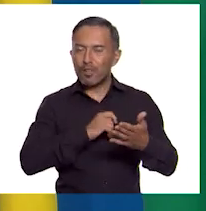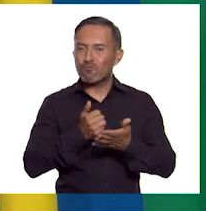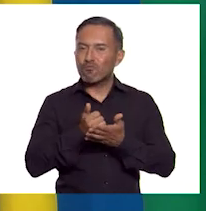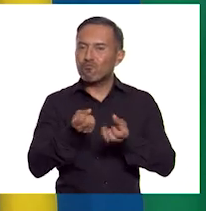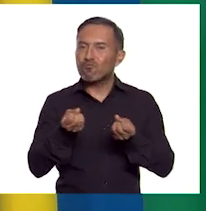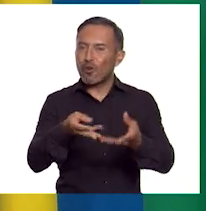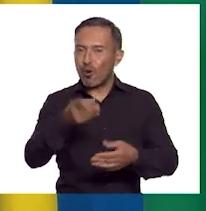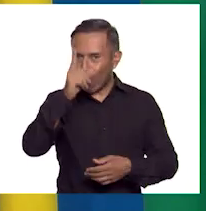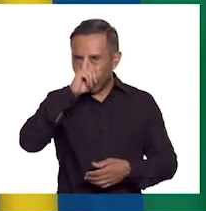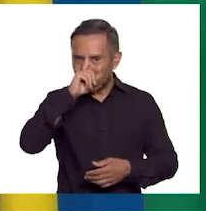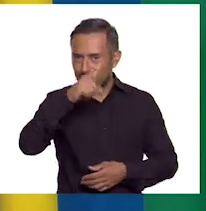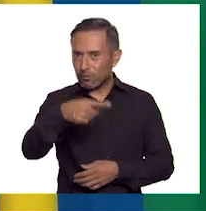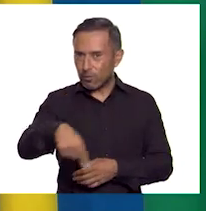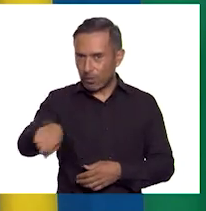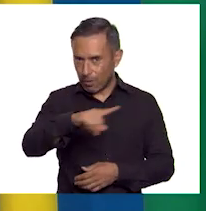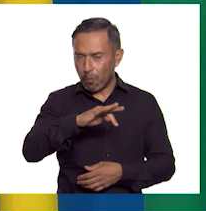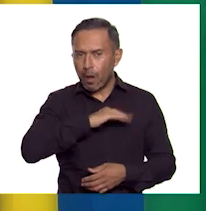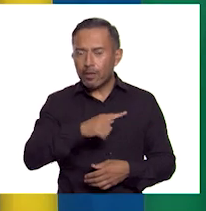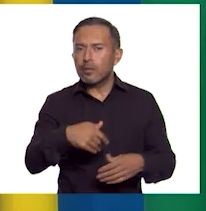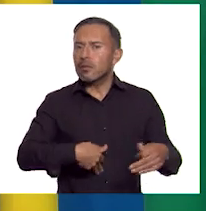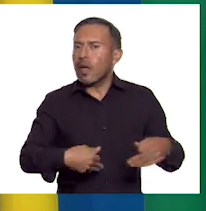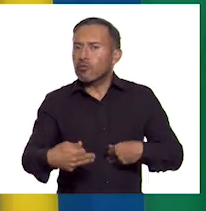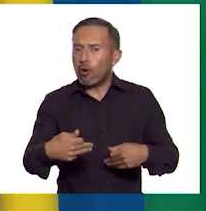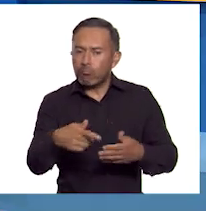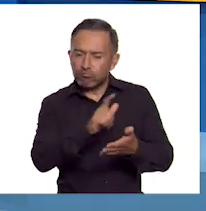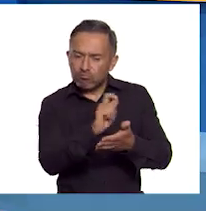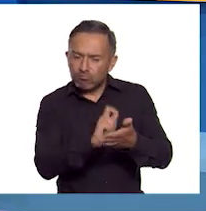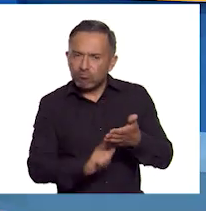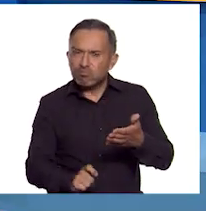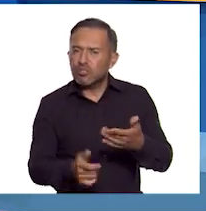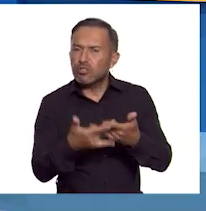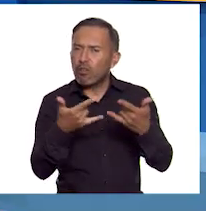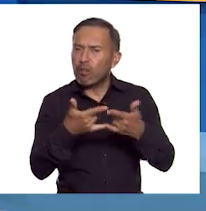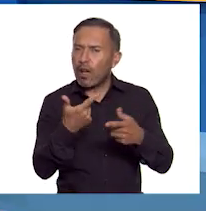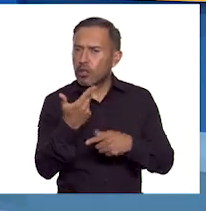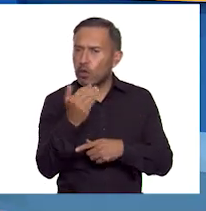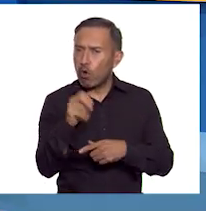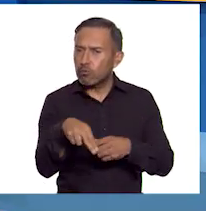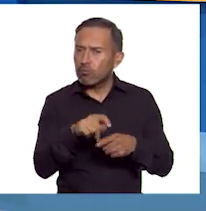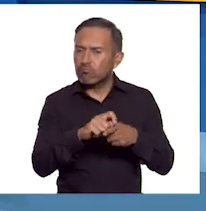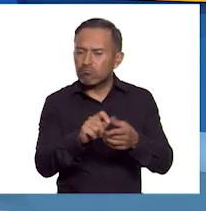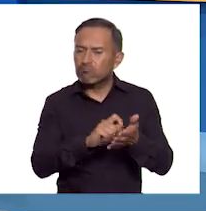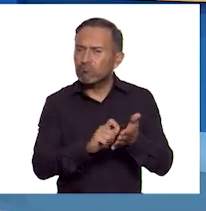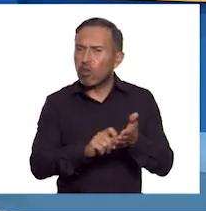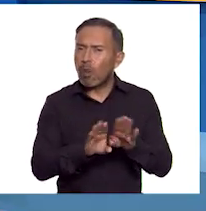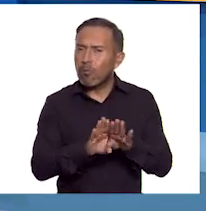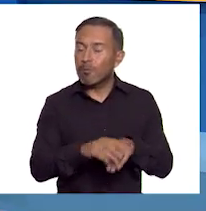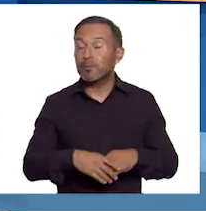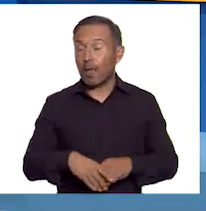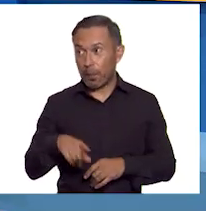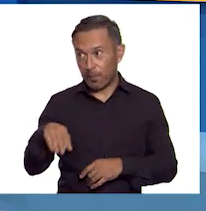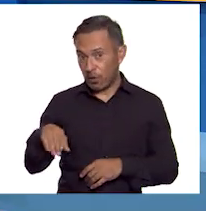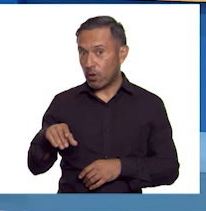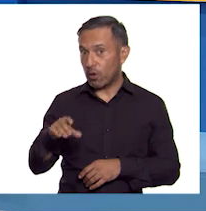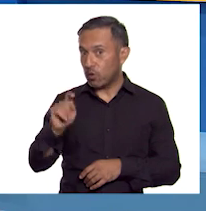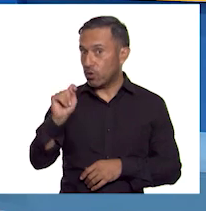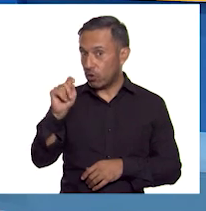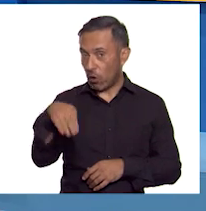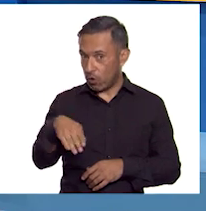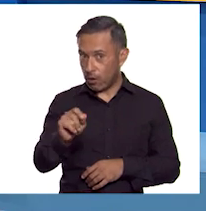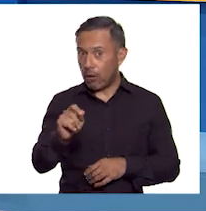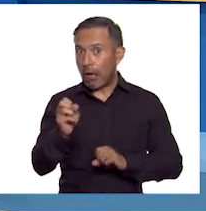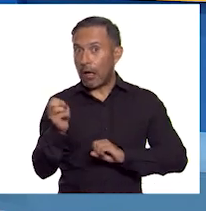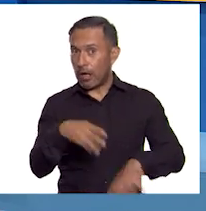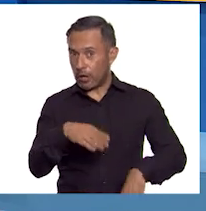sobre cómo podemos escribir nuestro guión. Pero Tom, no te puedes perder nuestra sesión, ¿eh? También vamos a decir cosas